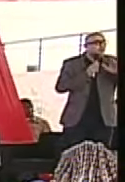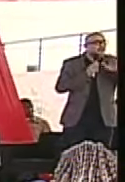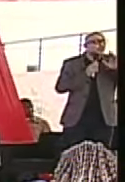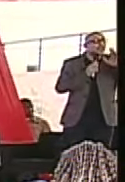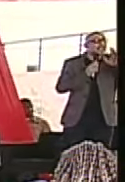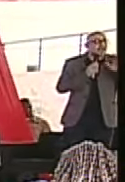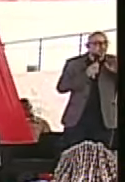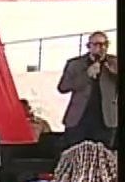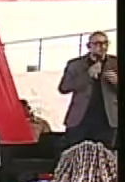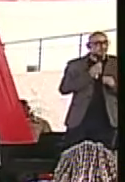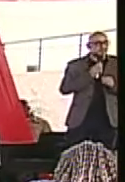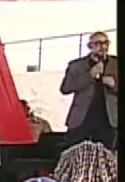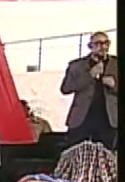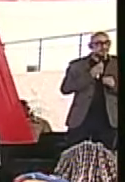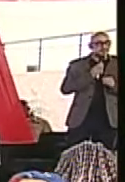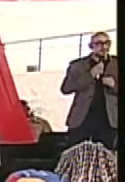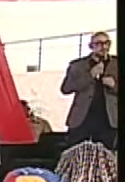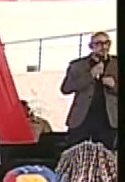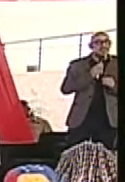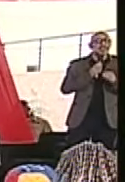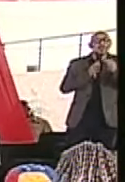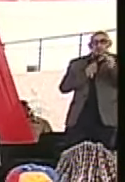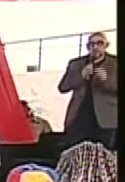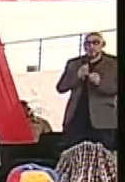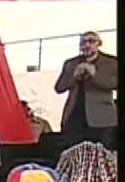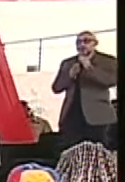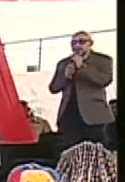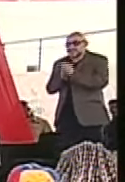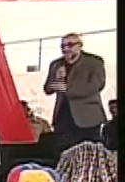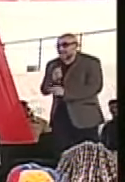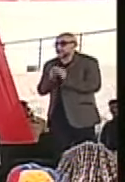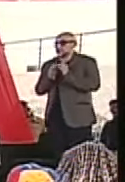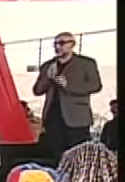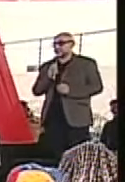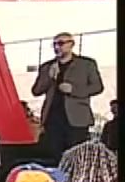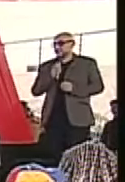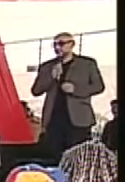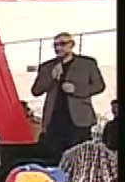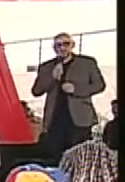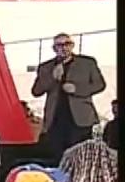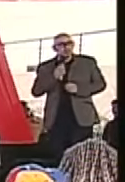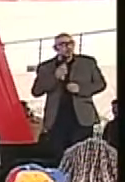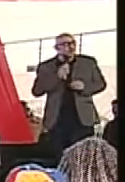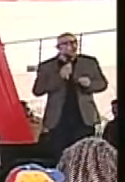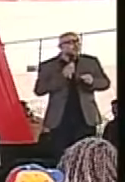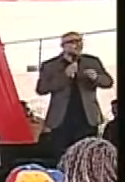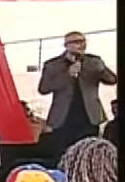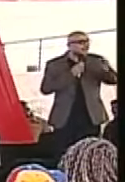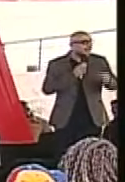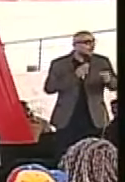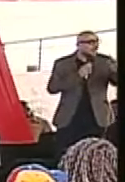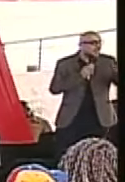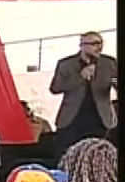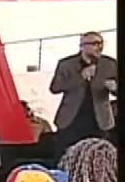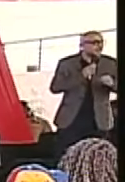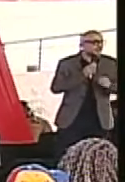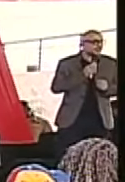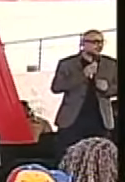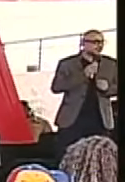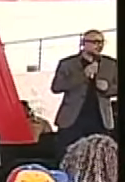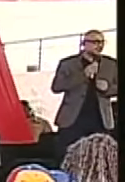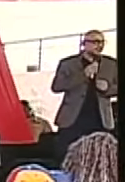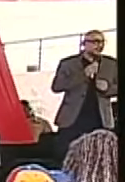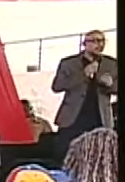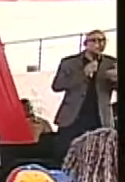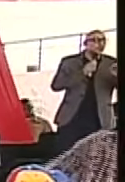En el supuesto negado de que el pueblo organizado no hubiera salido a las